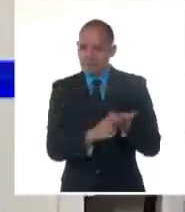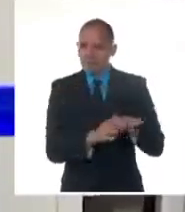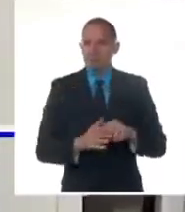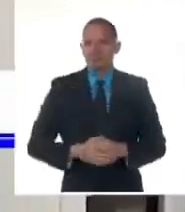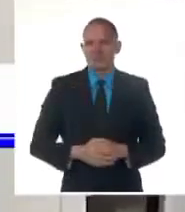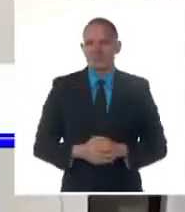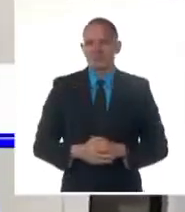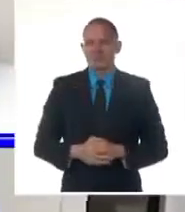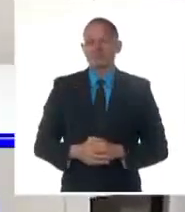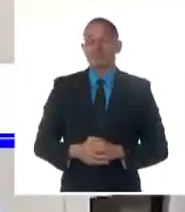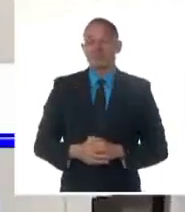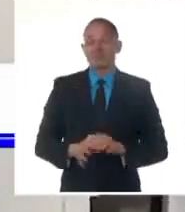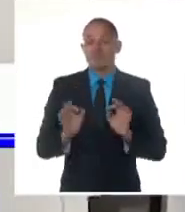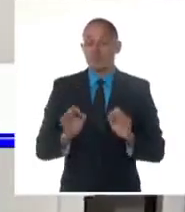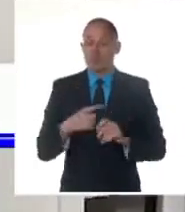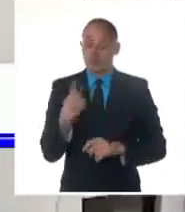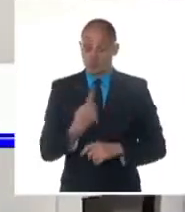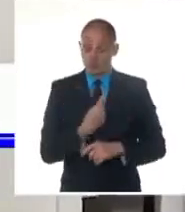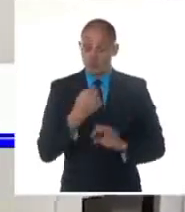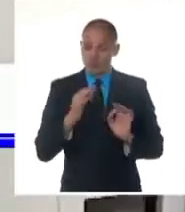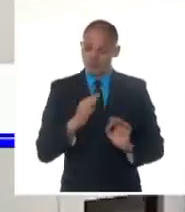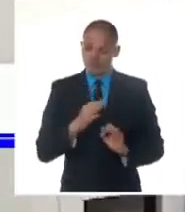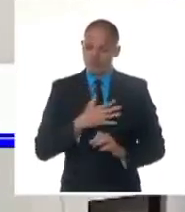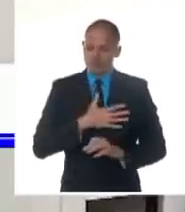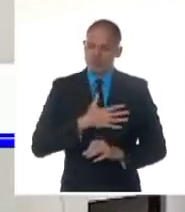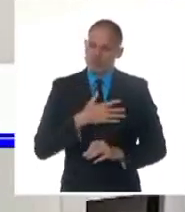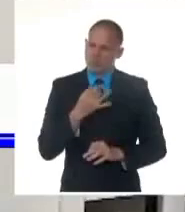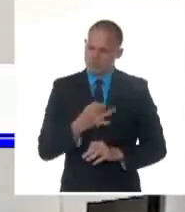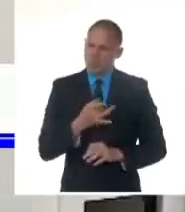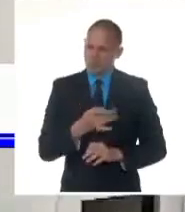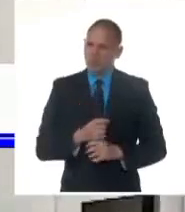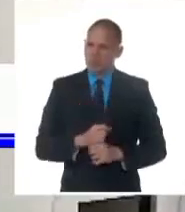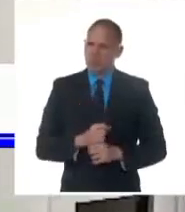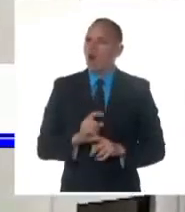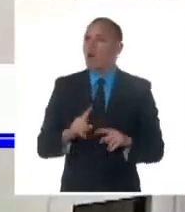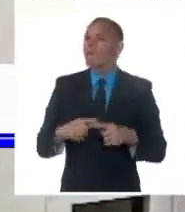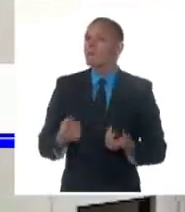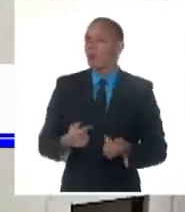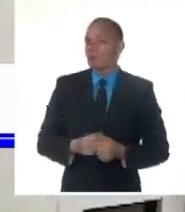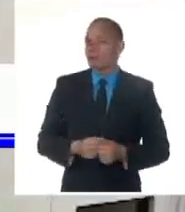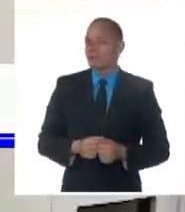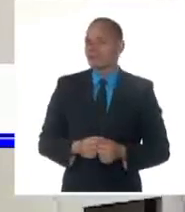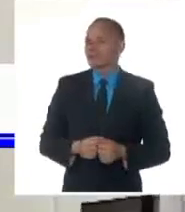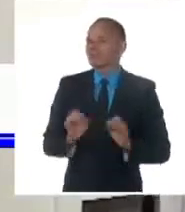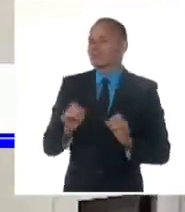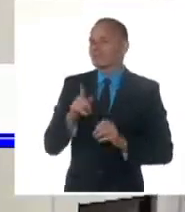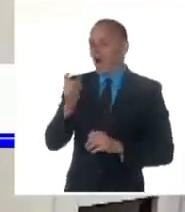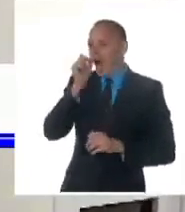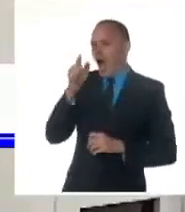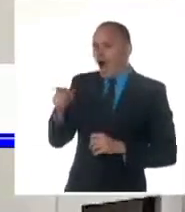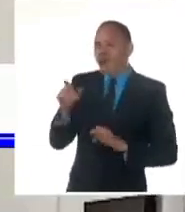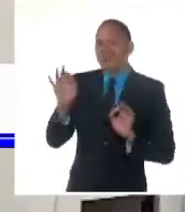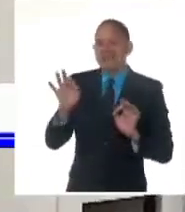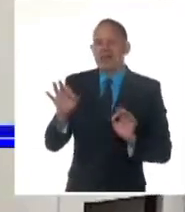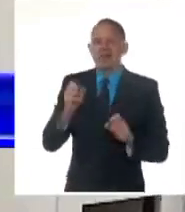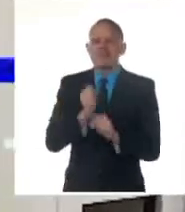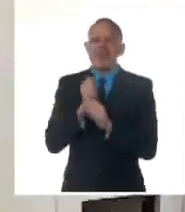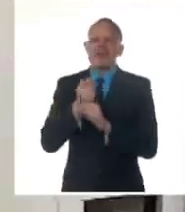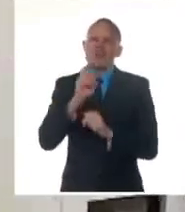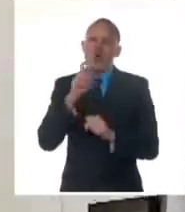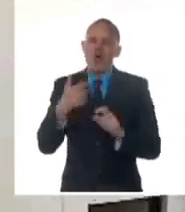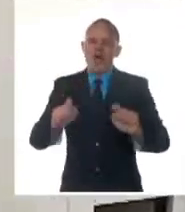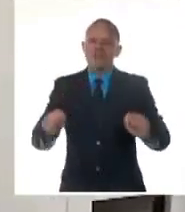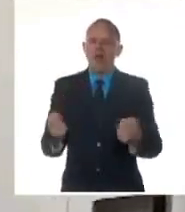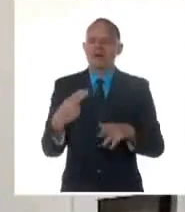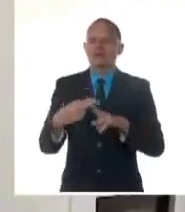tremendamente su fallecimiento. Representaba para el pueblo cubano un sello en Radio Rebelde. Creo que